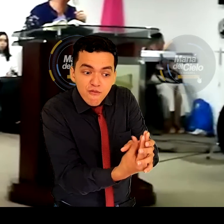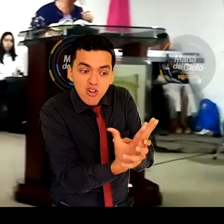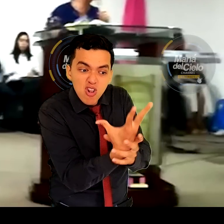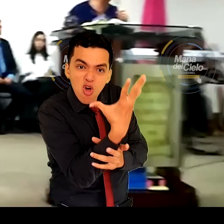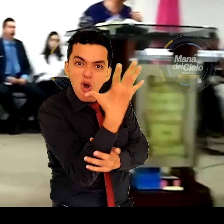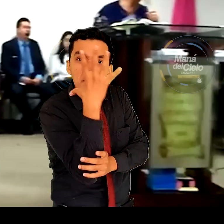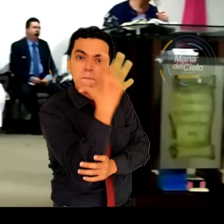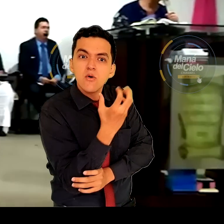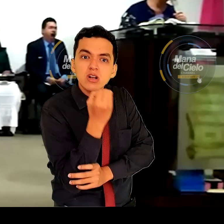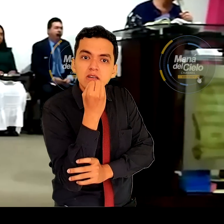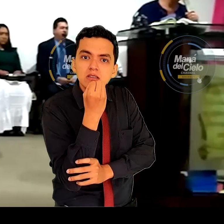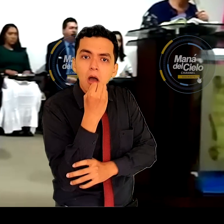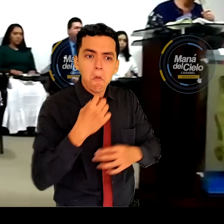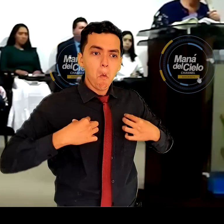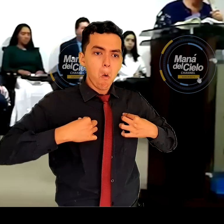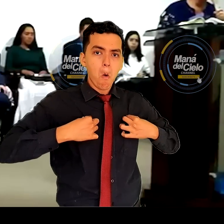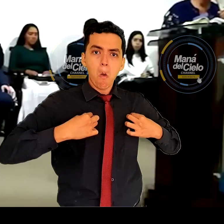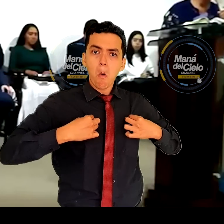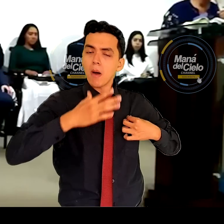dicho a nosotros, hermano?